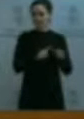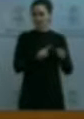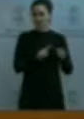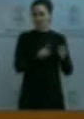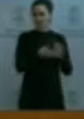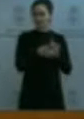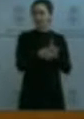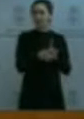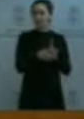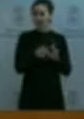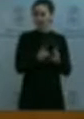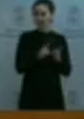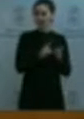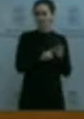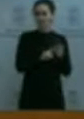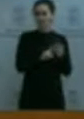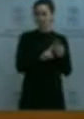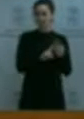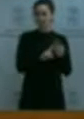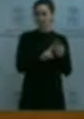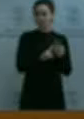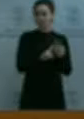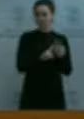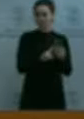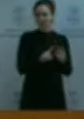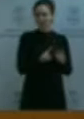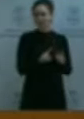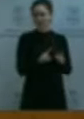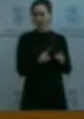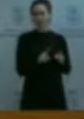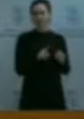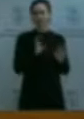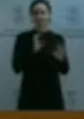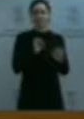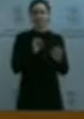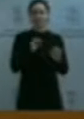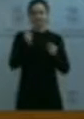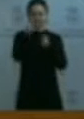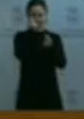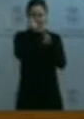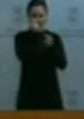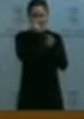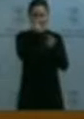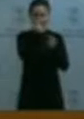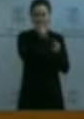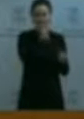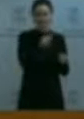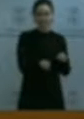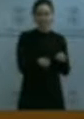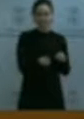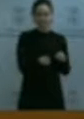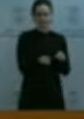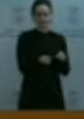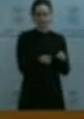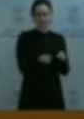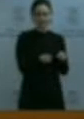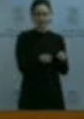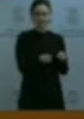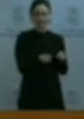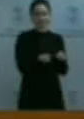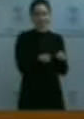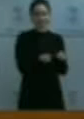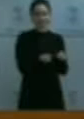quería precisar en este sentido una cosa. Cuando se acusa aquí a los grupos parlamentarios de que parece que venimos en una